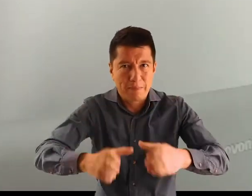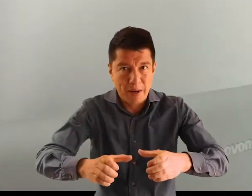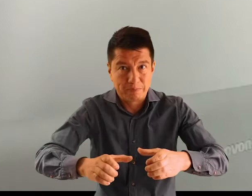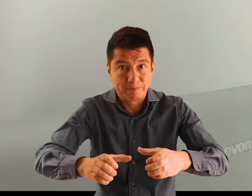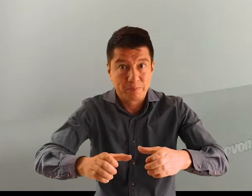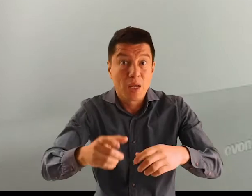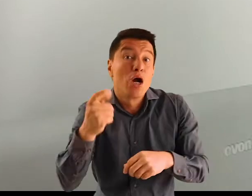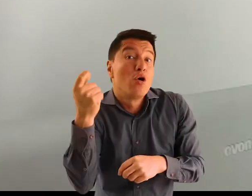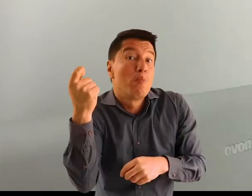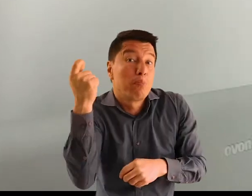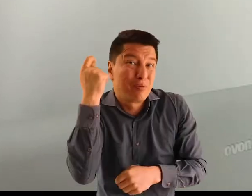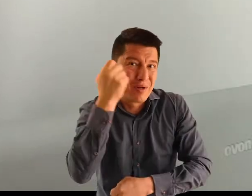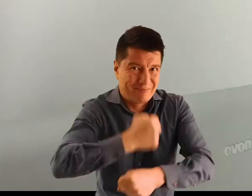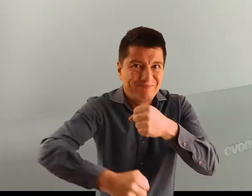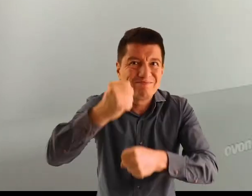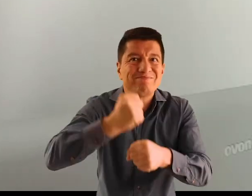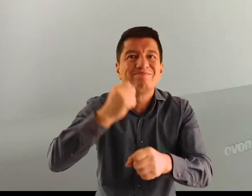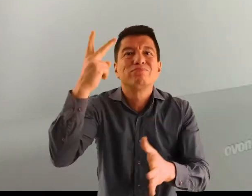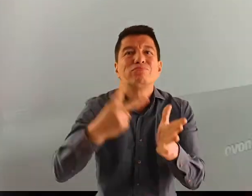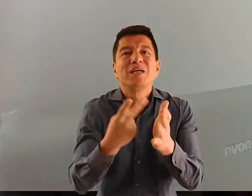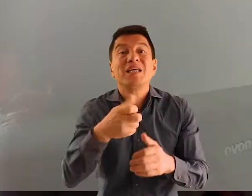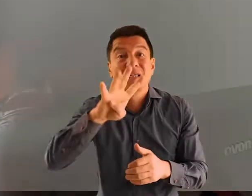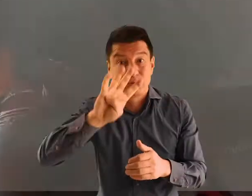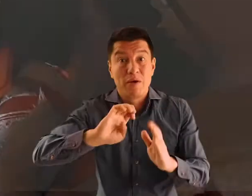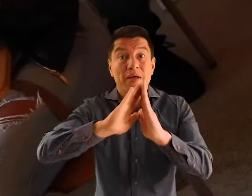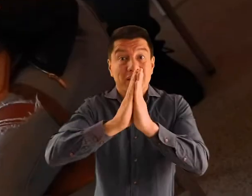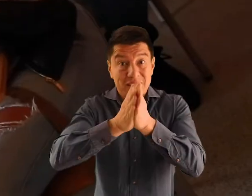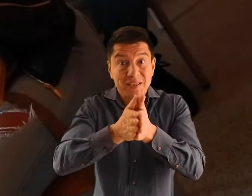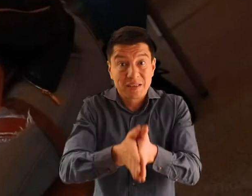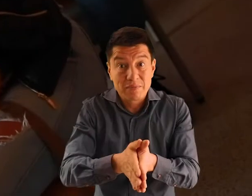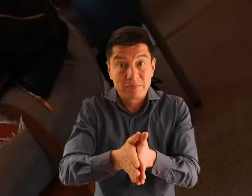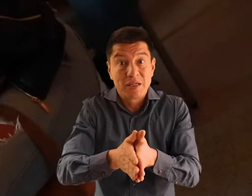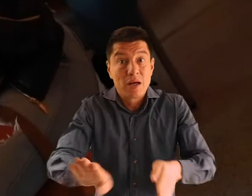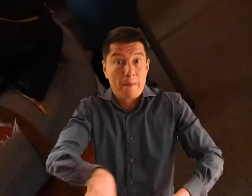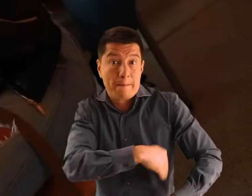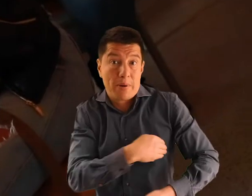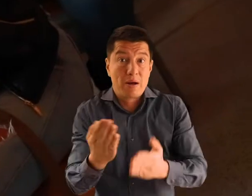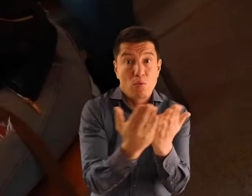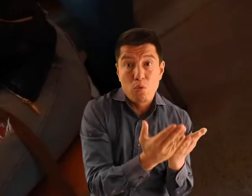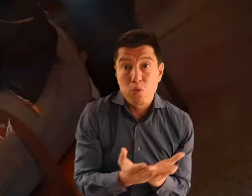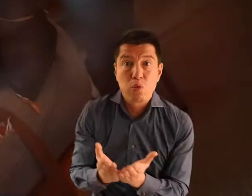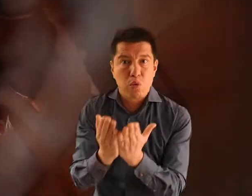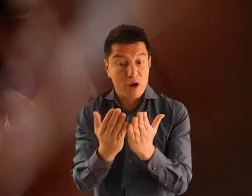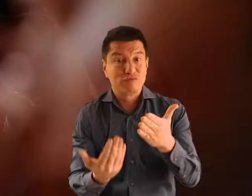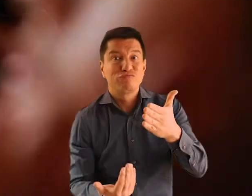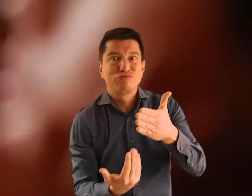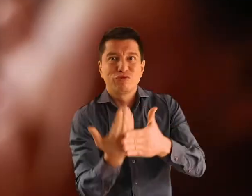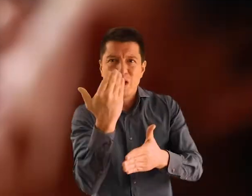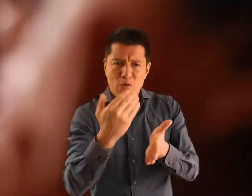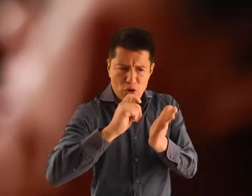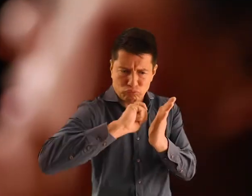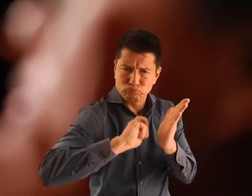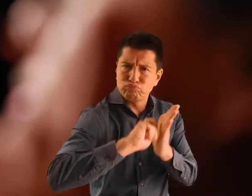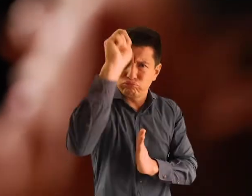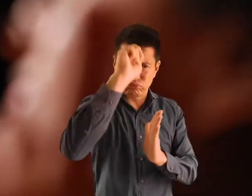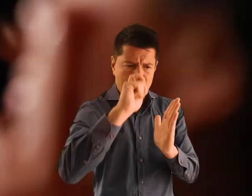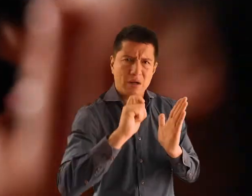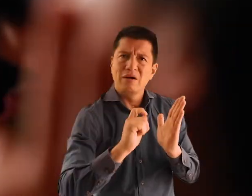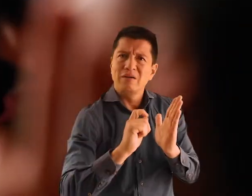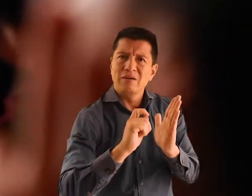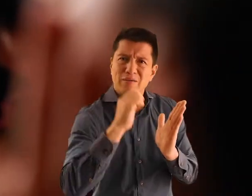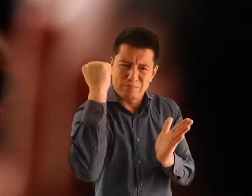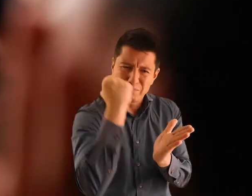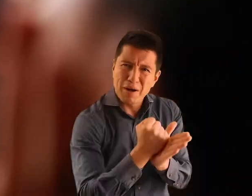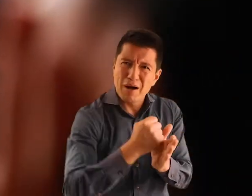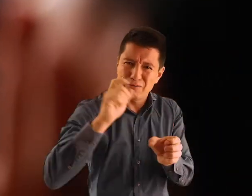Asimismo, en diciembre del año inmediatamente anterior, el Ministerio de Educación nos aprobó la renovación del registro calificado, lo que